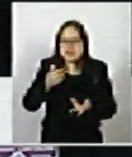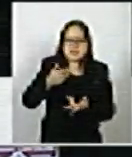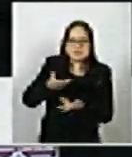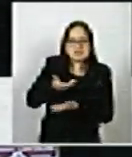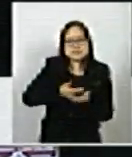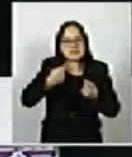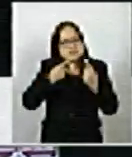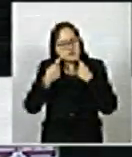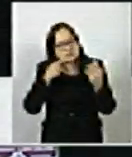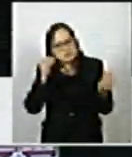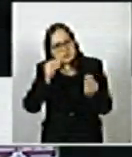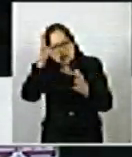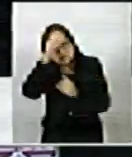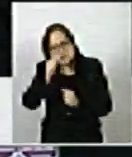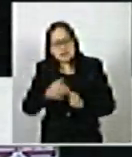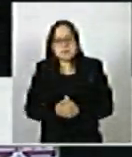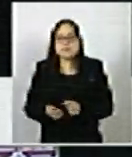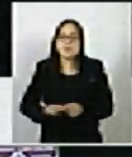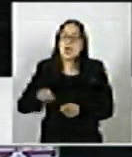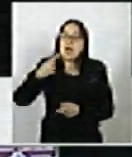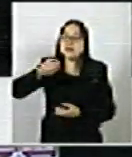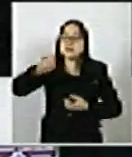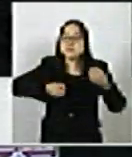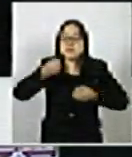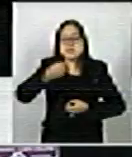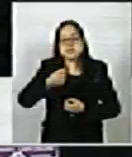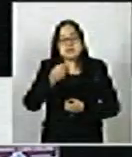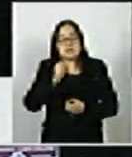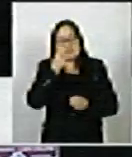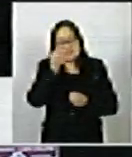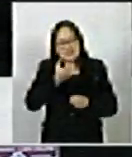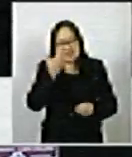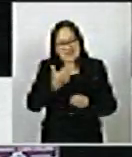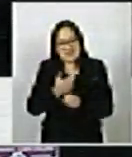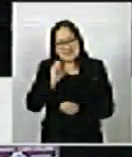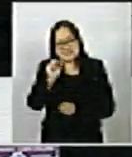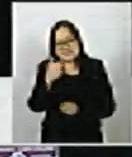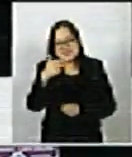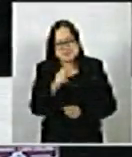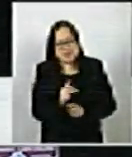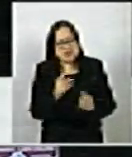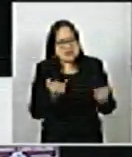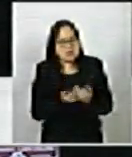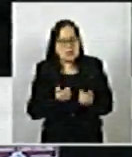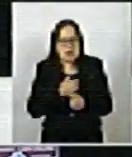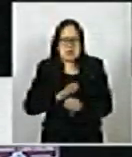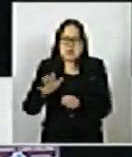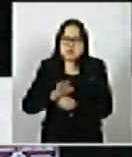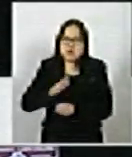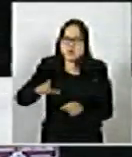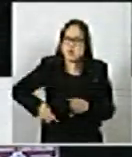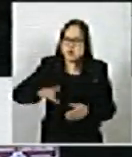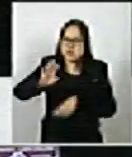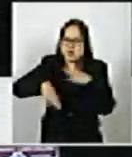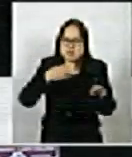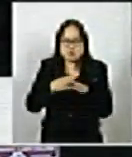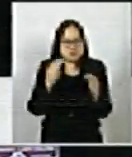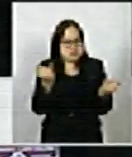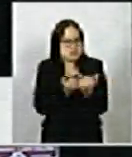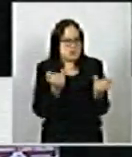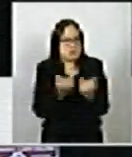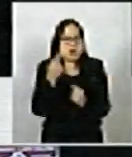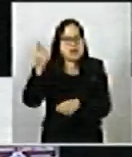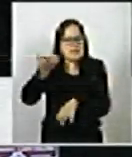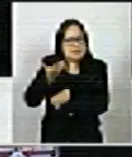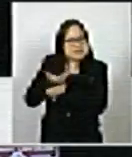ministros de hacienda que comenzaba en desarrollo con estabilizó y lo hacen en cualquier gobierno del mundo en